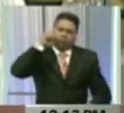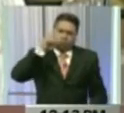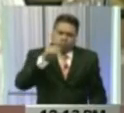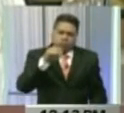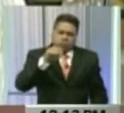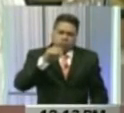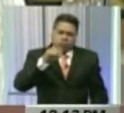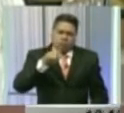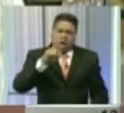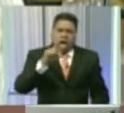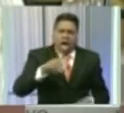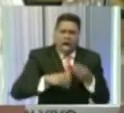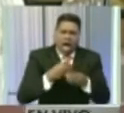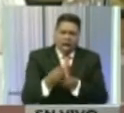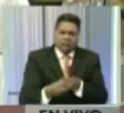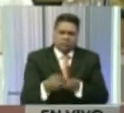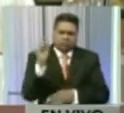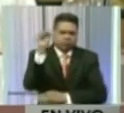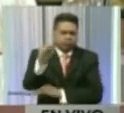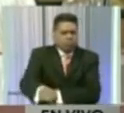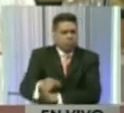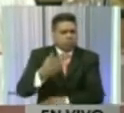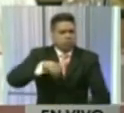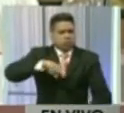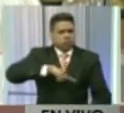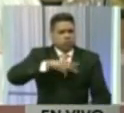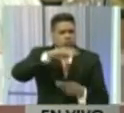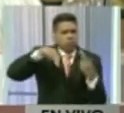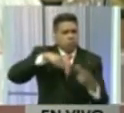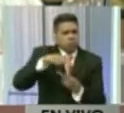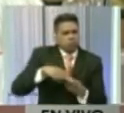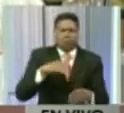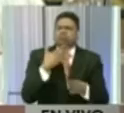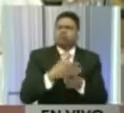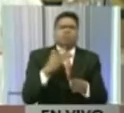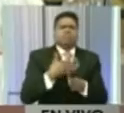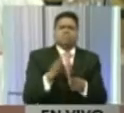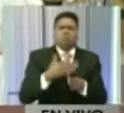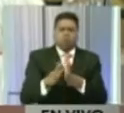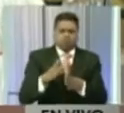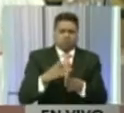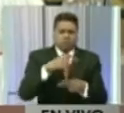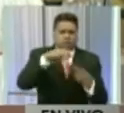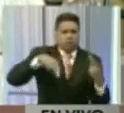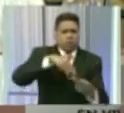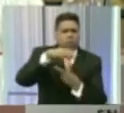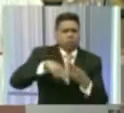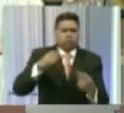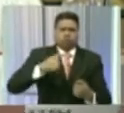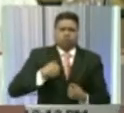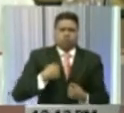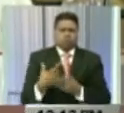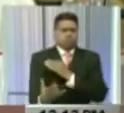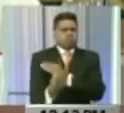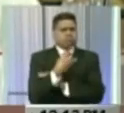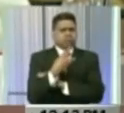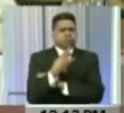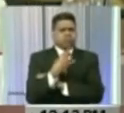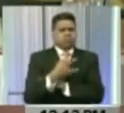tumbar. Chávez le dijo, no importa, es preferible que nos tumben antes que traicionar al pueblo. Yo no vine aquí a traicionar al